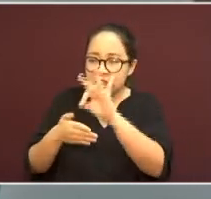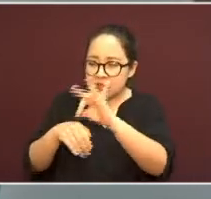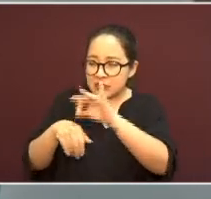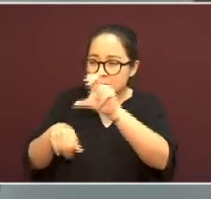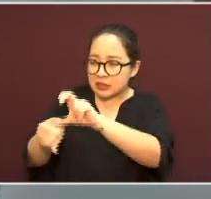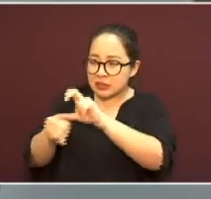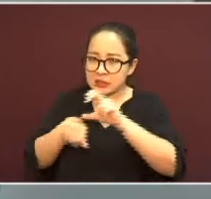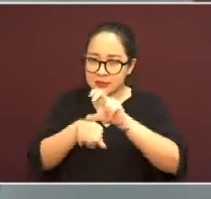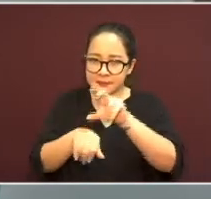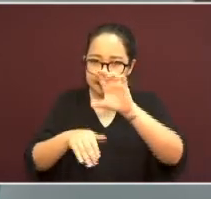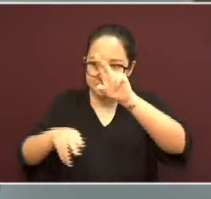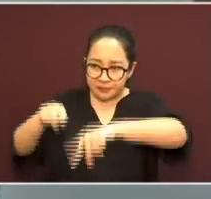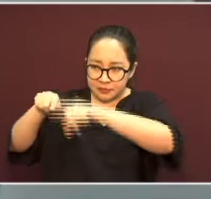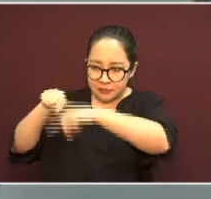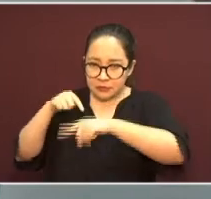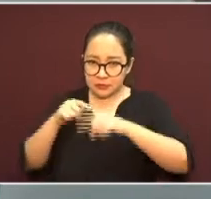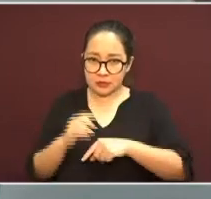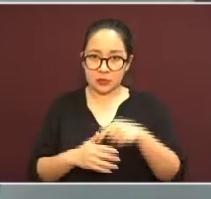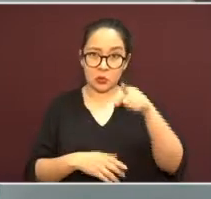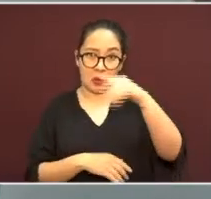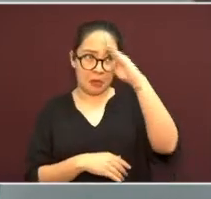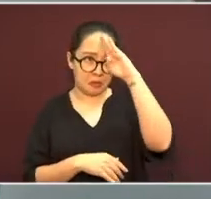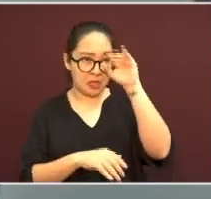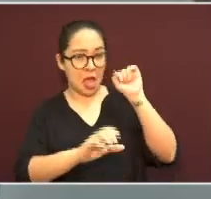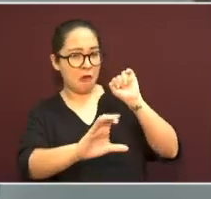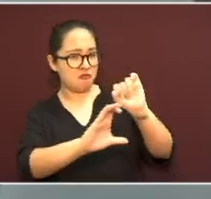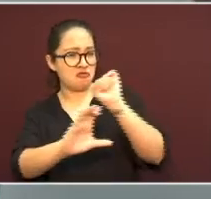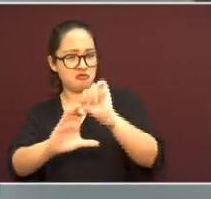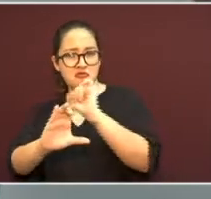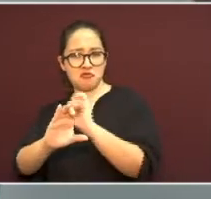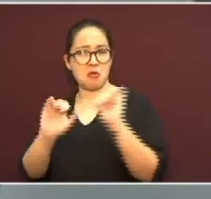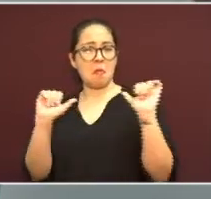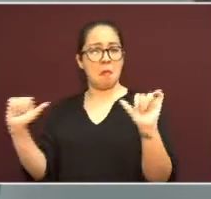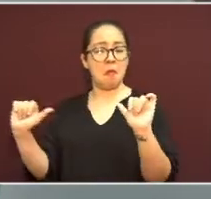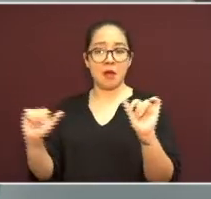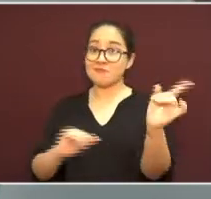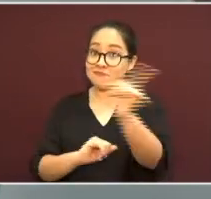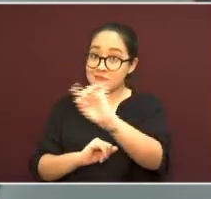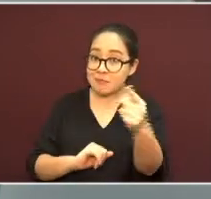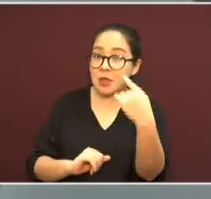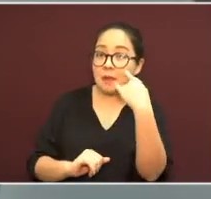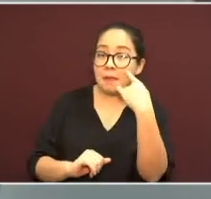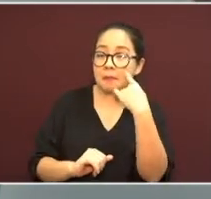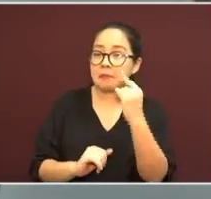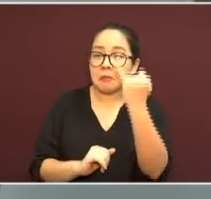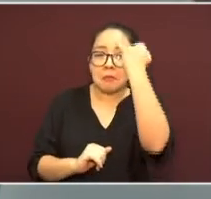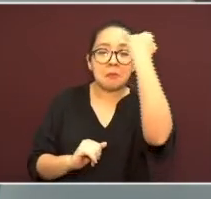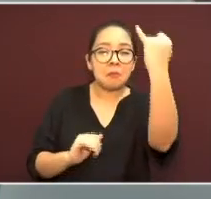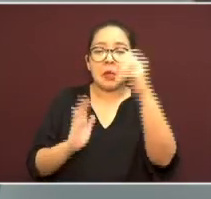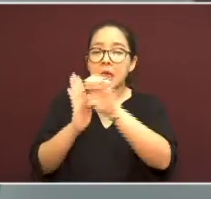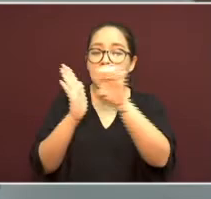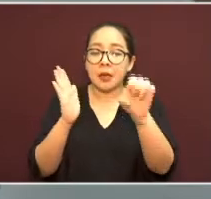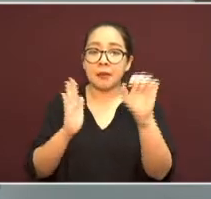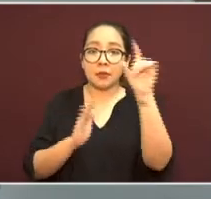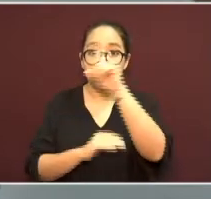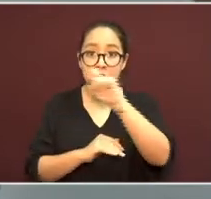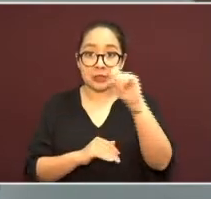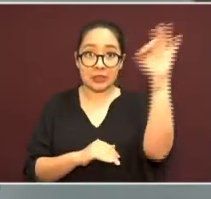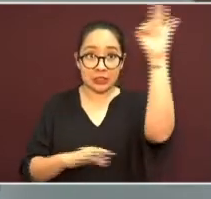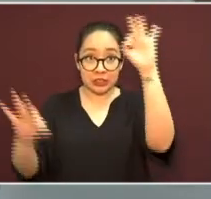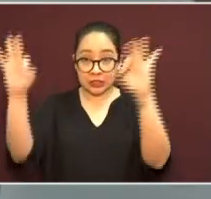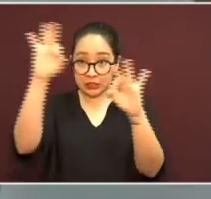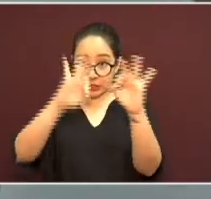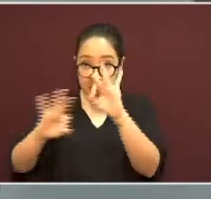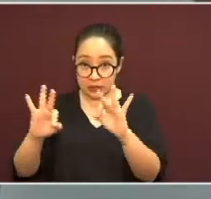que fumigando se acaba el mosquito pero no es así supongamos que existen 100 mosquitos volando si fumigamos